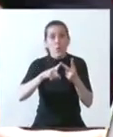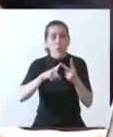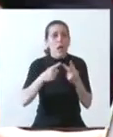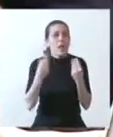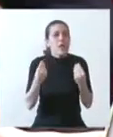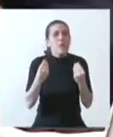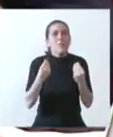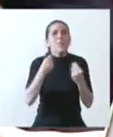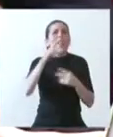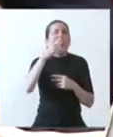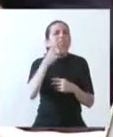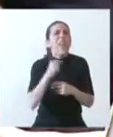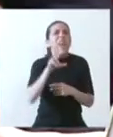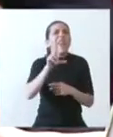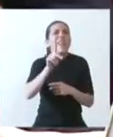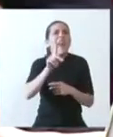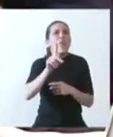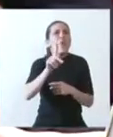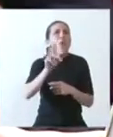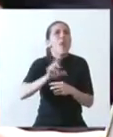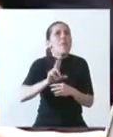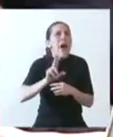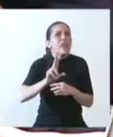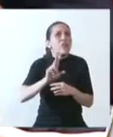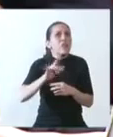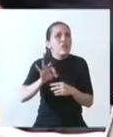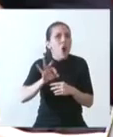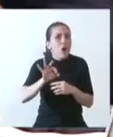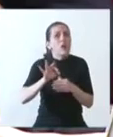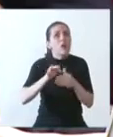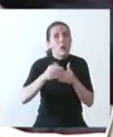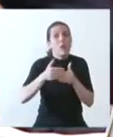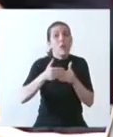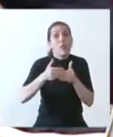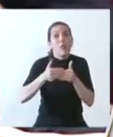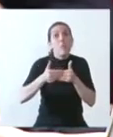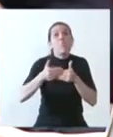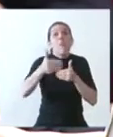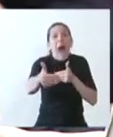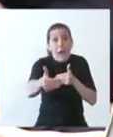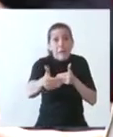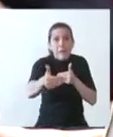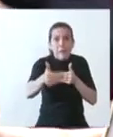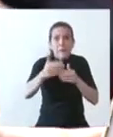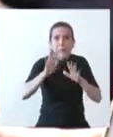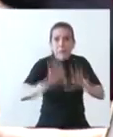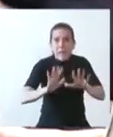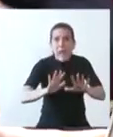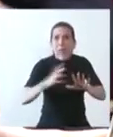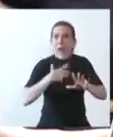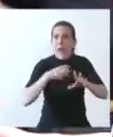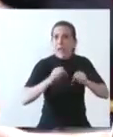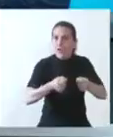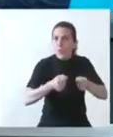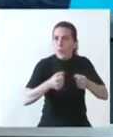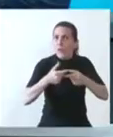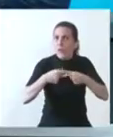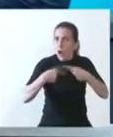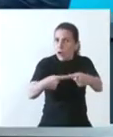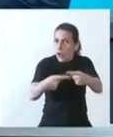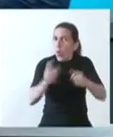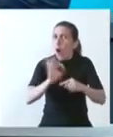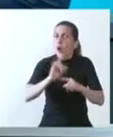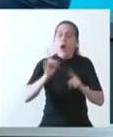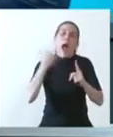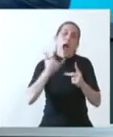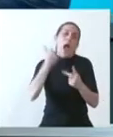pasar el 31 de marzo? Si tienen previsto extender o está la posibilidad de que se extienda en la suspensión de clases. No, los formatos son